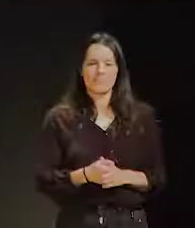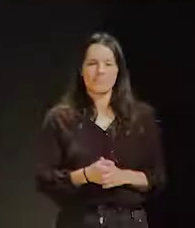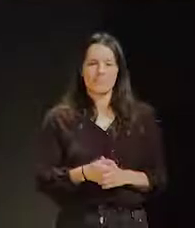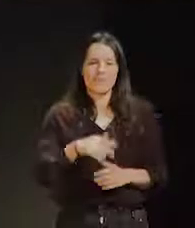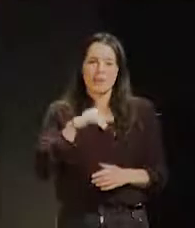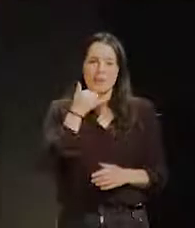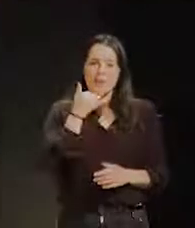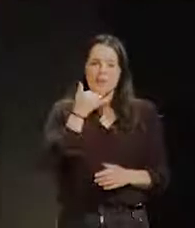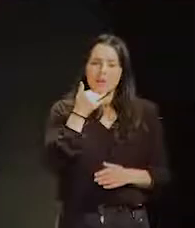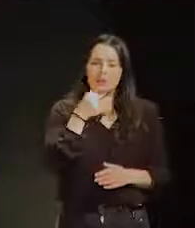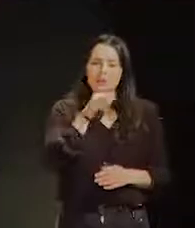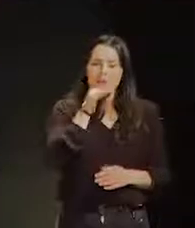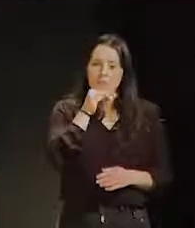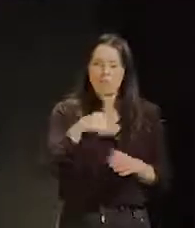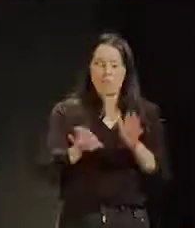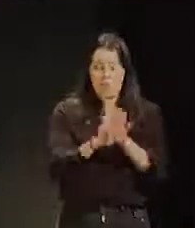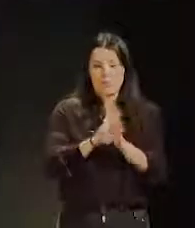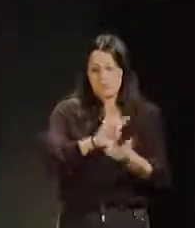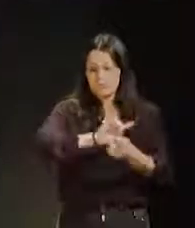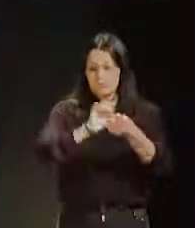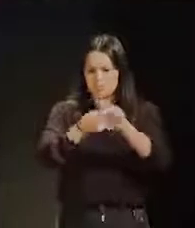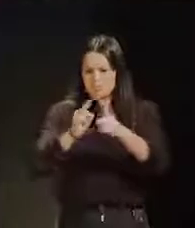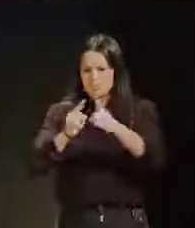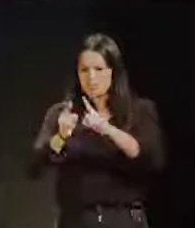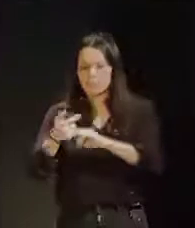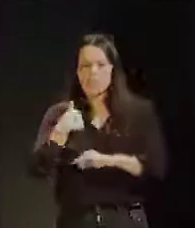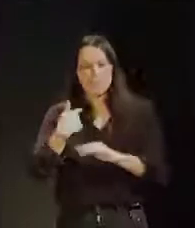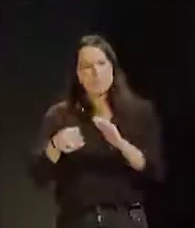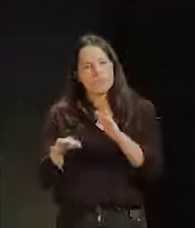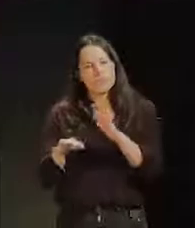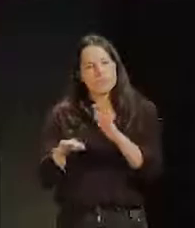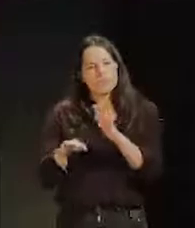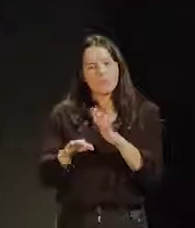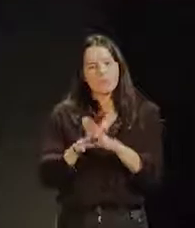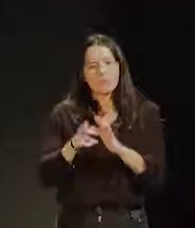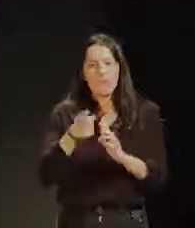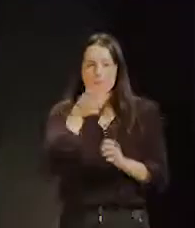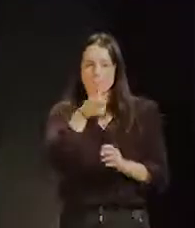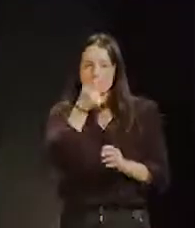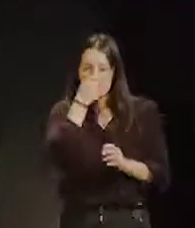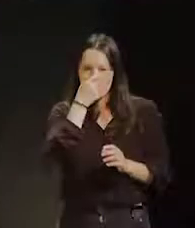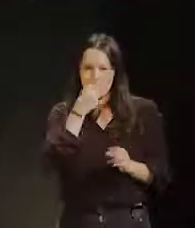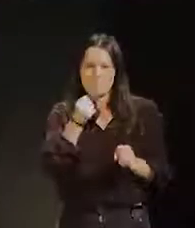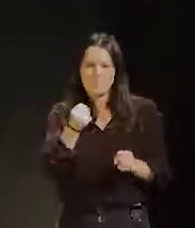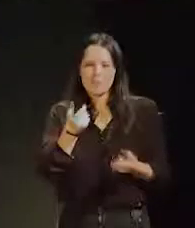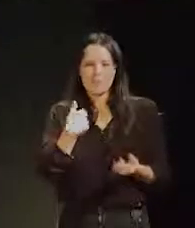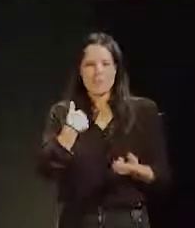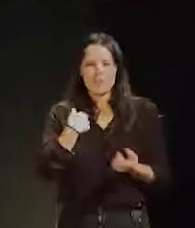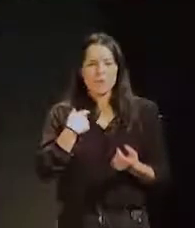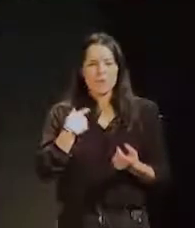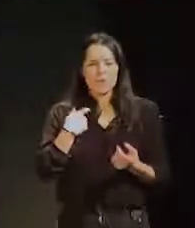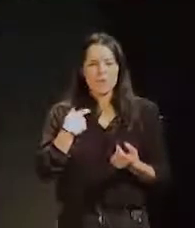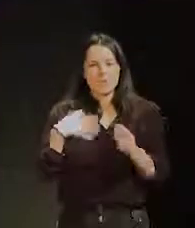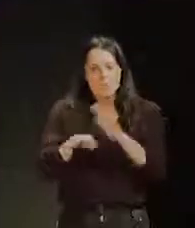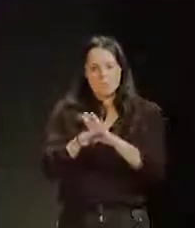parte que sigue cambiando y yo sigo, es una palabra un poco fuerte, pero luchando, sí,